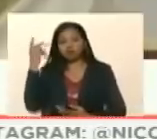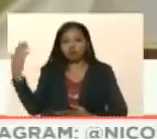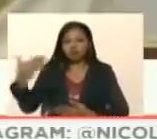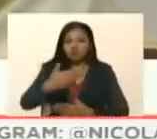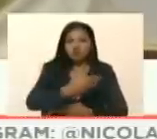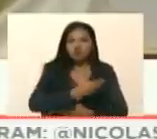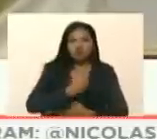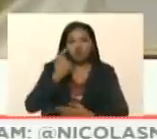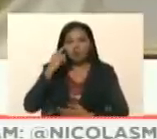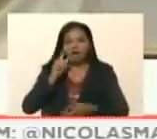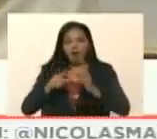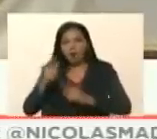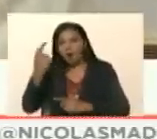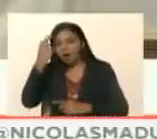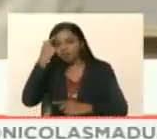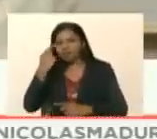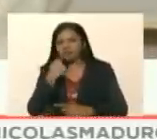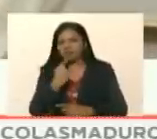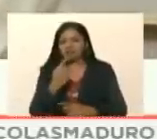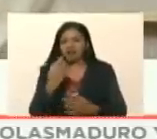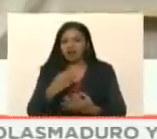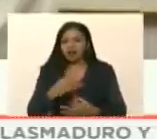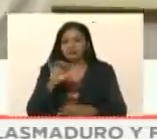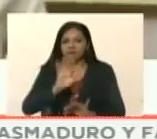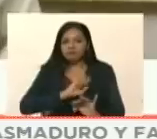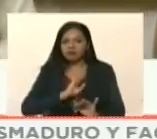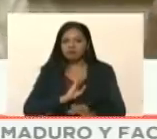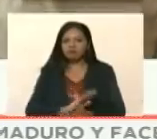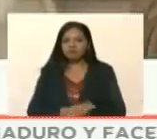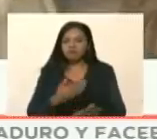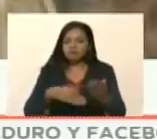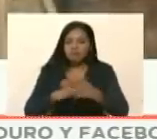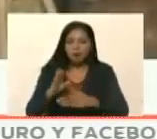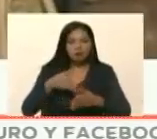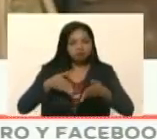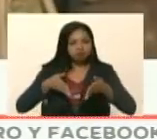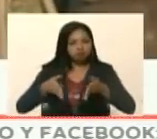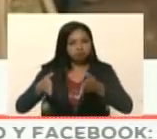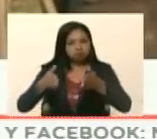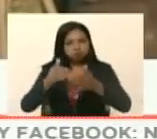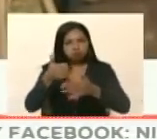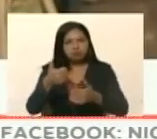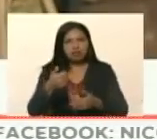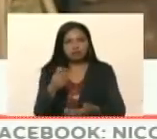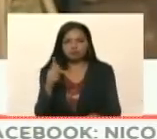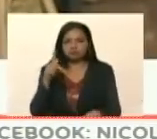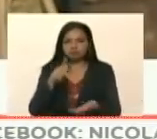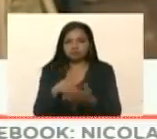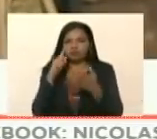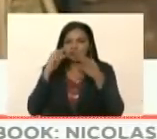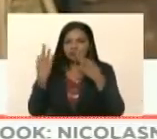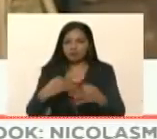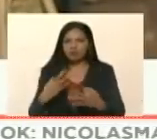sabiduría milenaria de la India, dice, vamos por buen camino. Estamos en lo cierto.